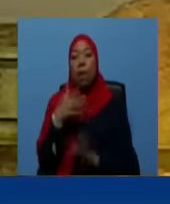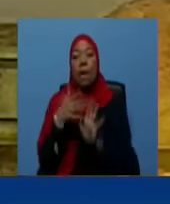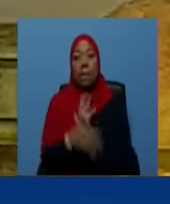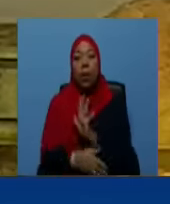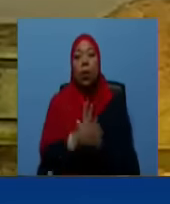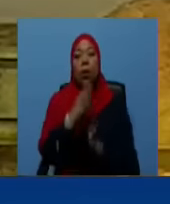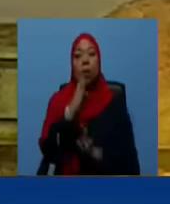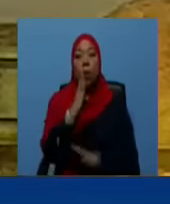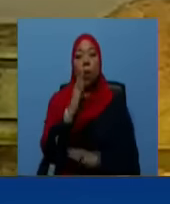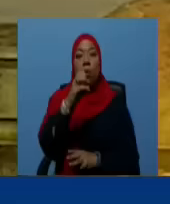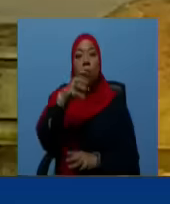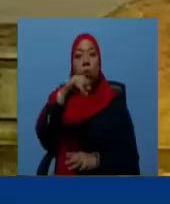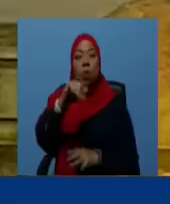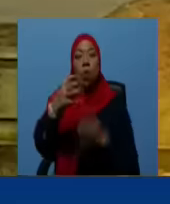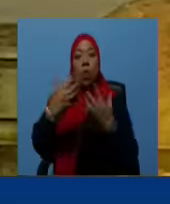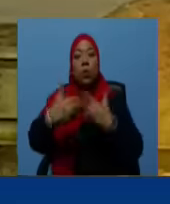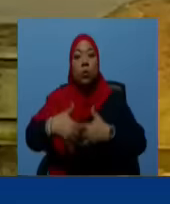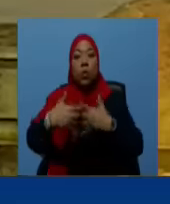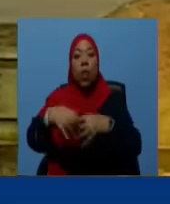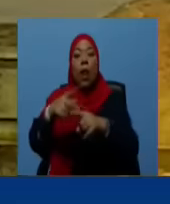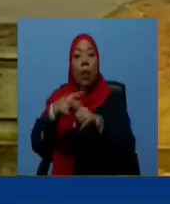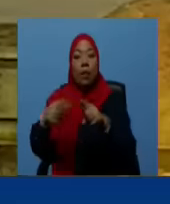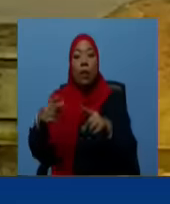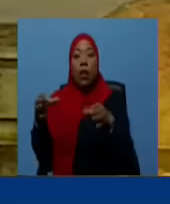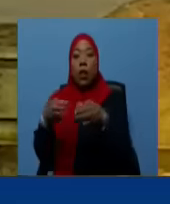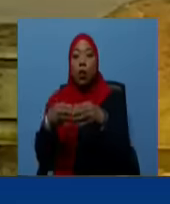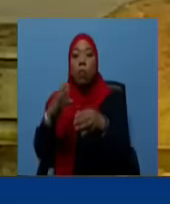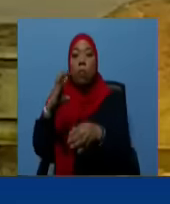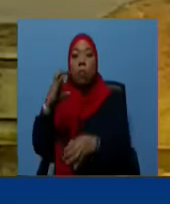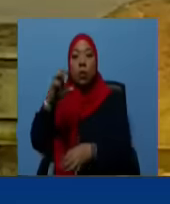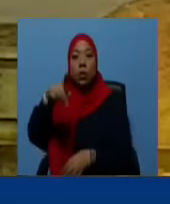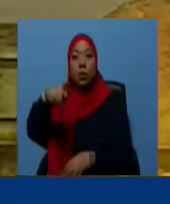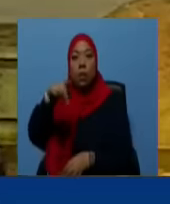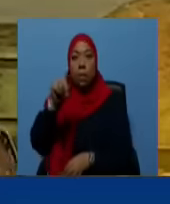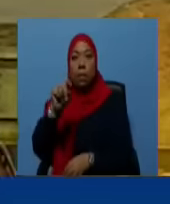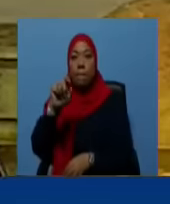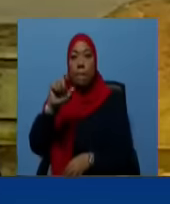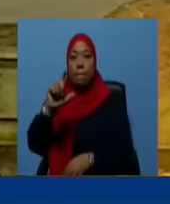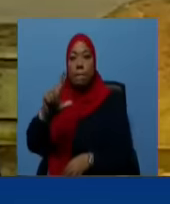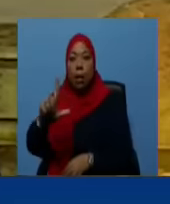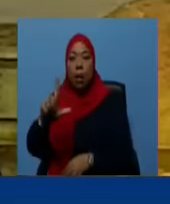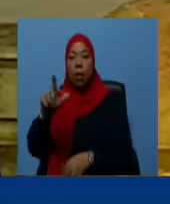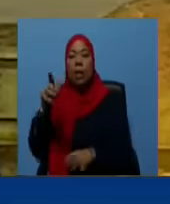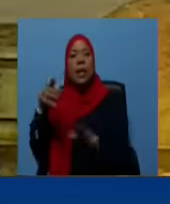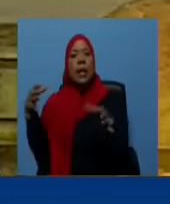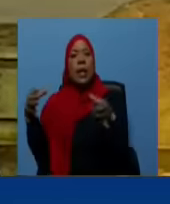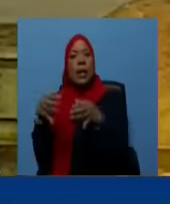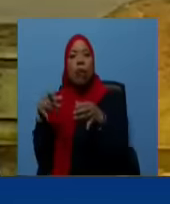Monetario y a la CEPAL es que va a ser mejor. Y